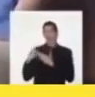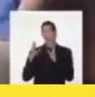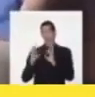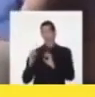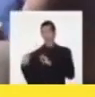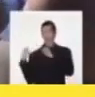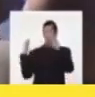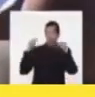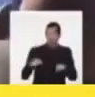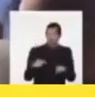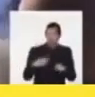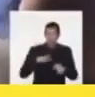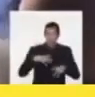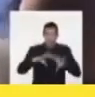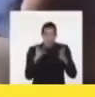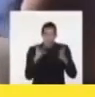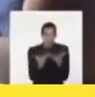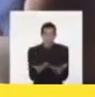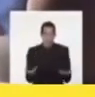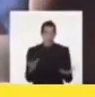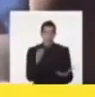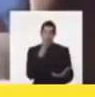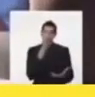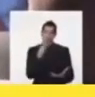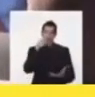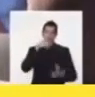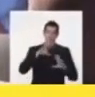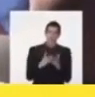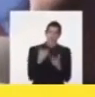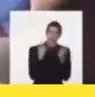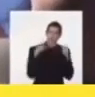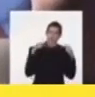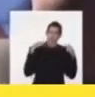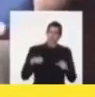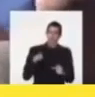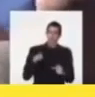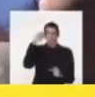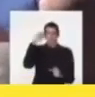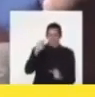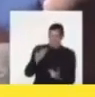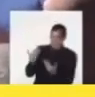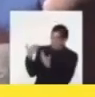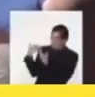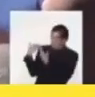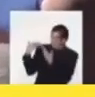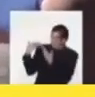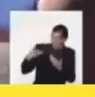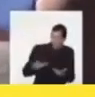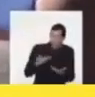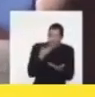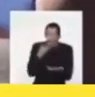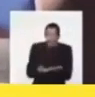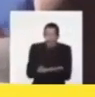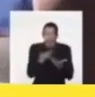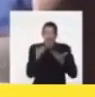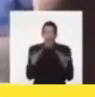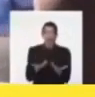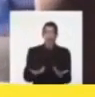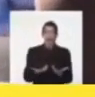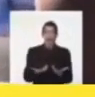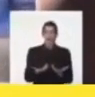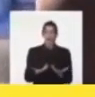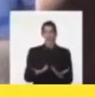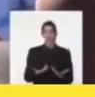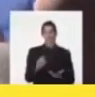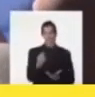con todo, vuelvo los ojos y miro y me pregunto cómo ha podido ser, pero cómo ha podido ser con nuestras propias manos,